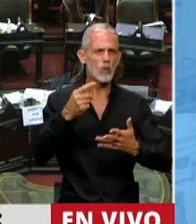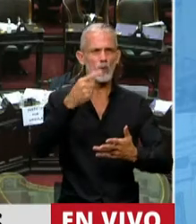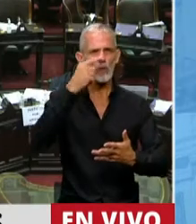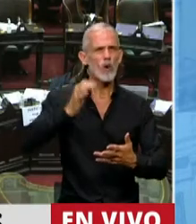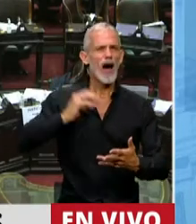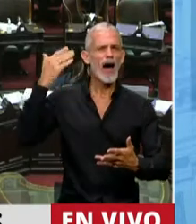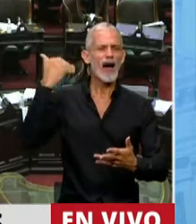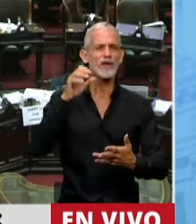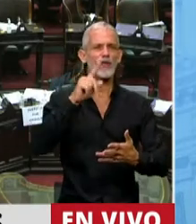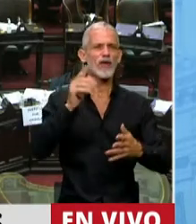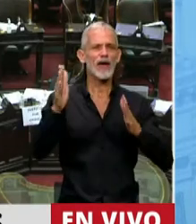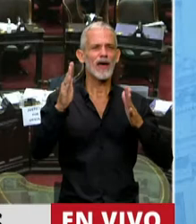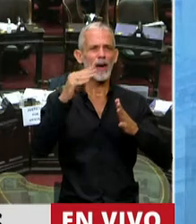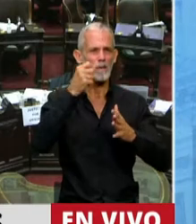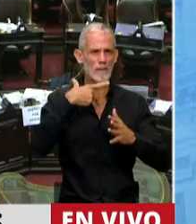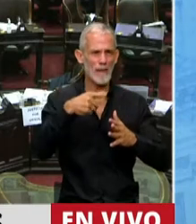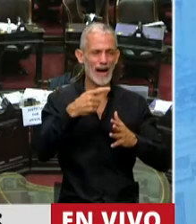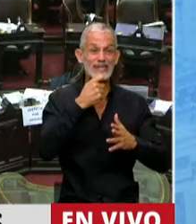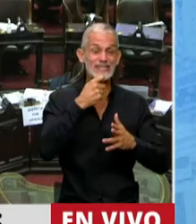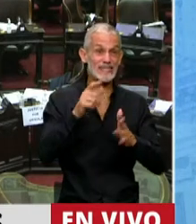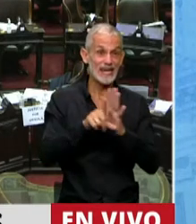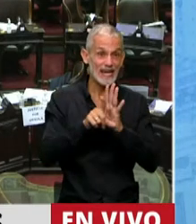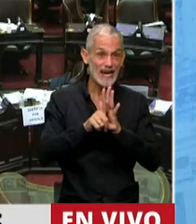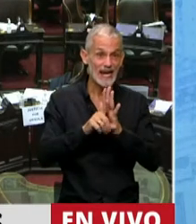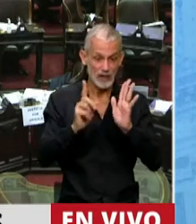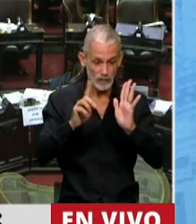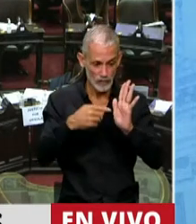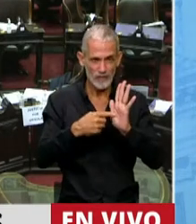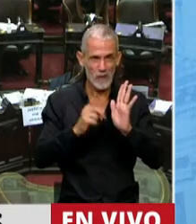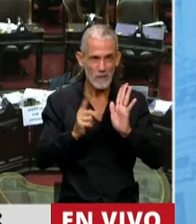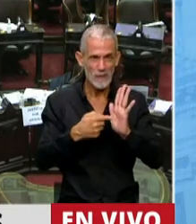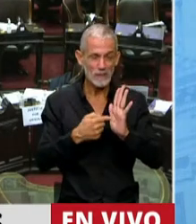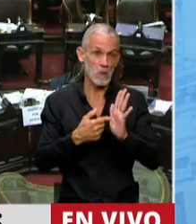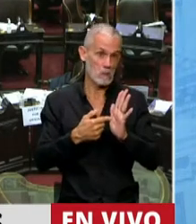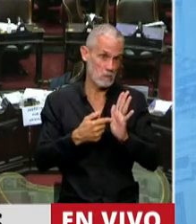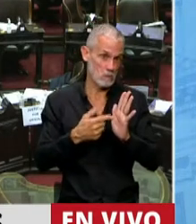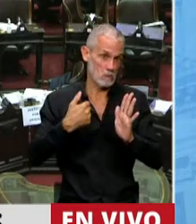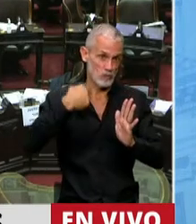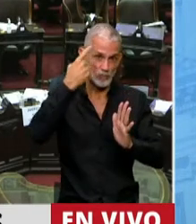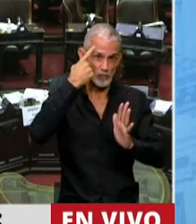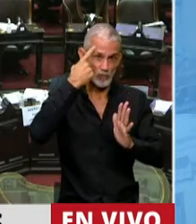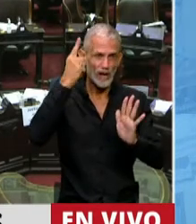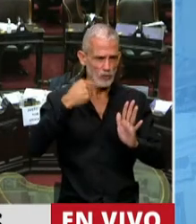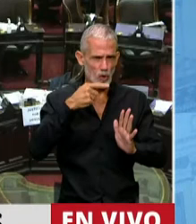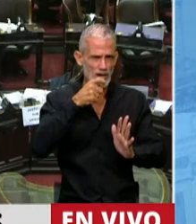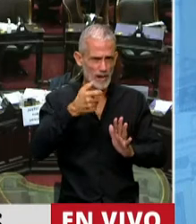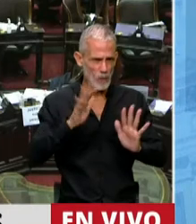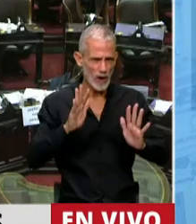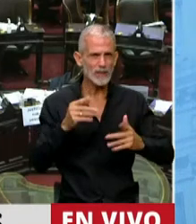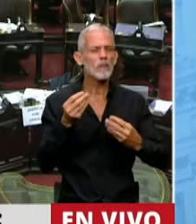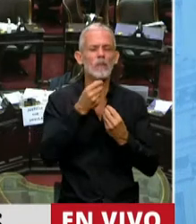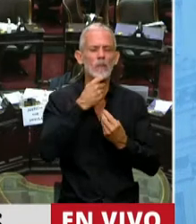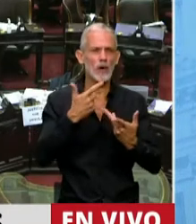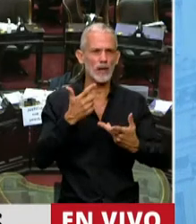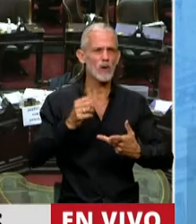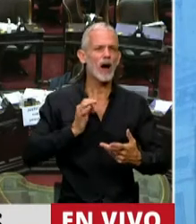en los años de gobierno de Macri si este proyecto, si esta ley hubiese estado vigente. Bueno, yo le contesto. ¿Qué hubiese pasado,